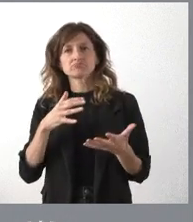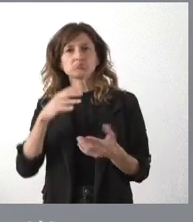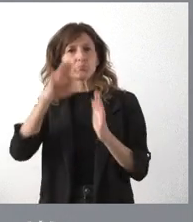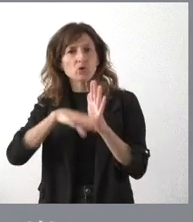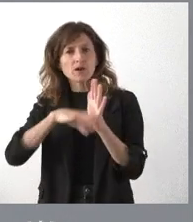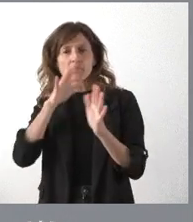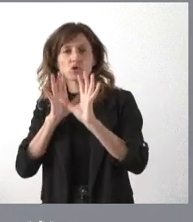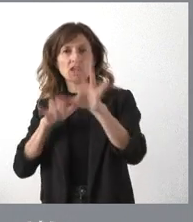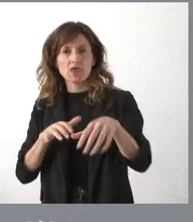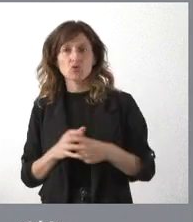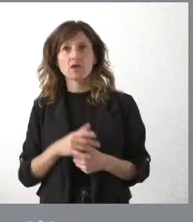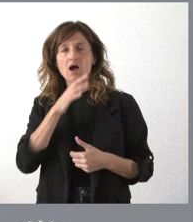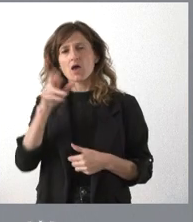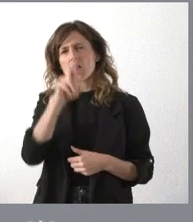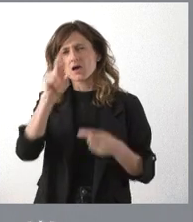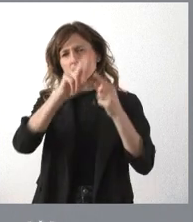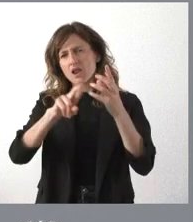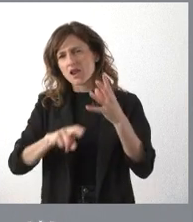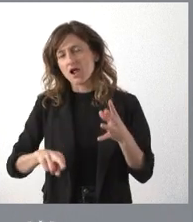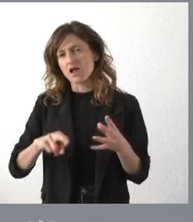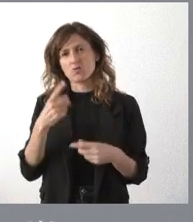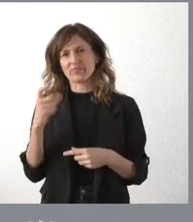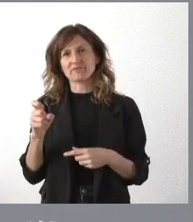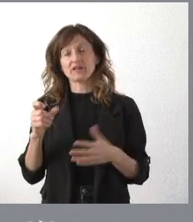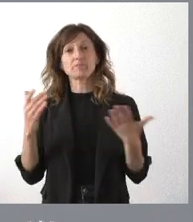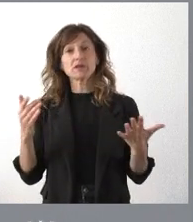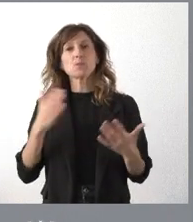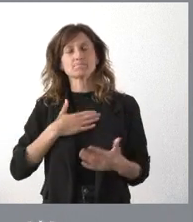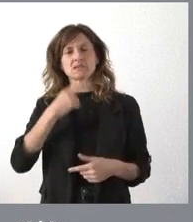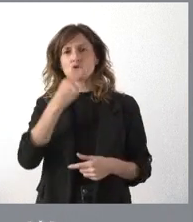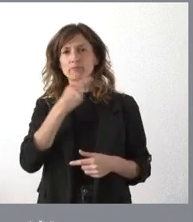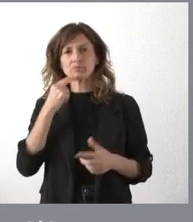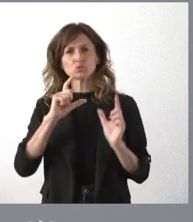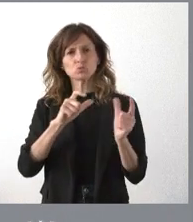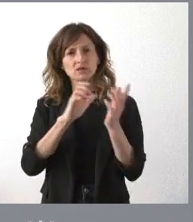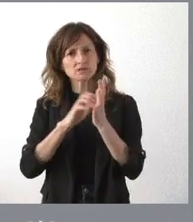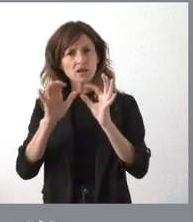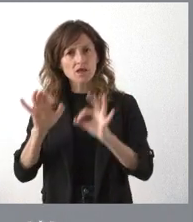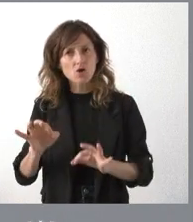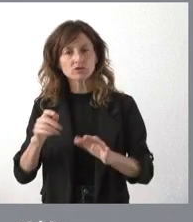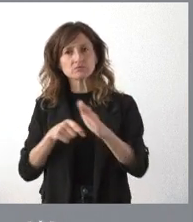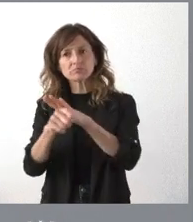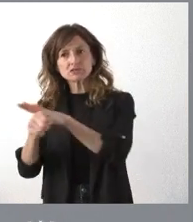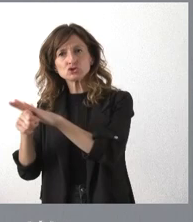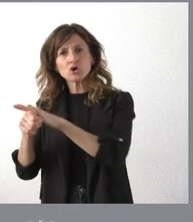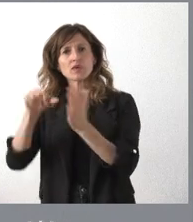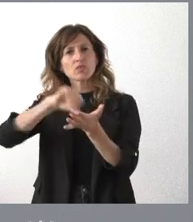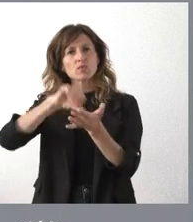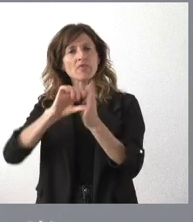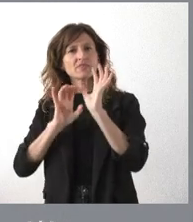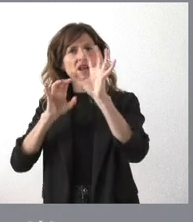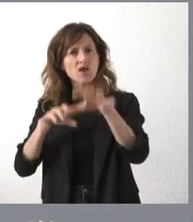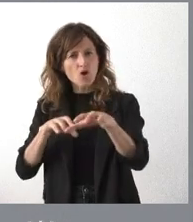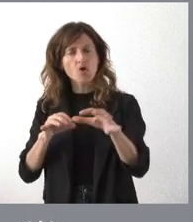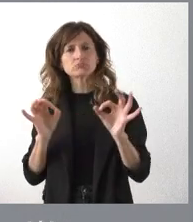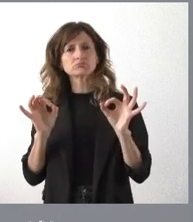no vamos a hacer ahora un repaso de todo lo que venimos haciendo pero lógicamente nuestro compromiso el de la junta de Castilla y León las inversiones En León van mucho más